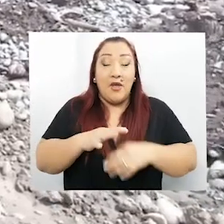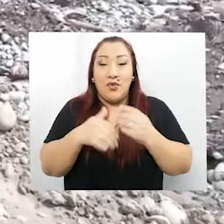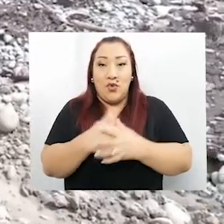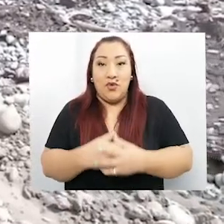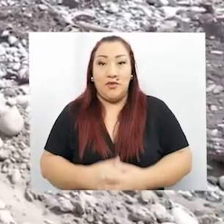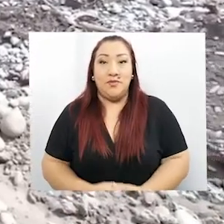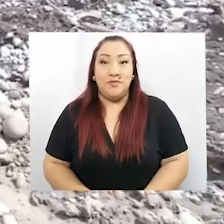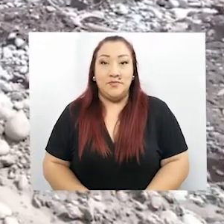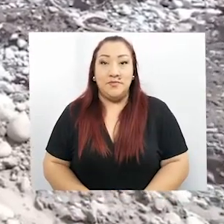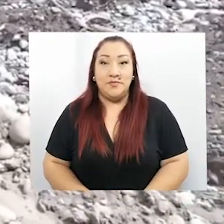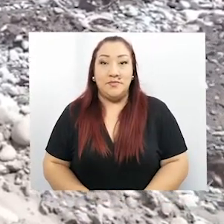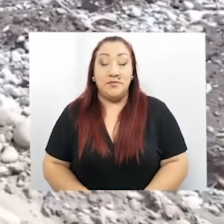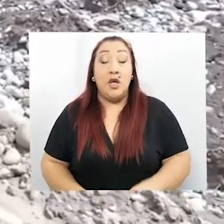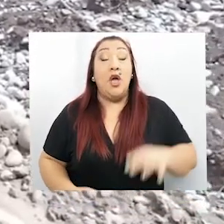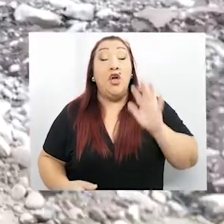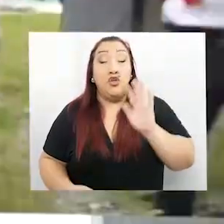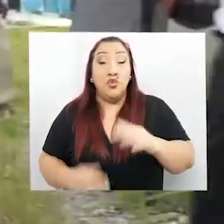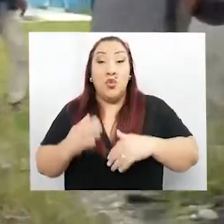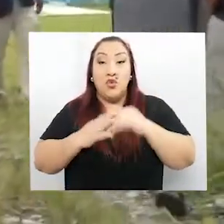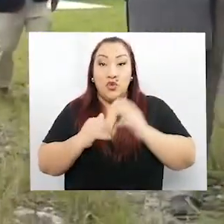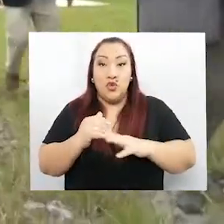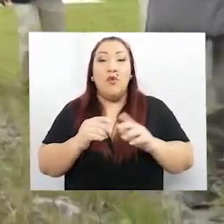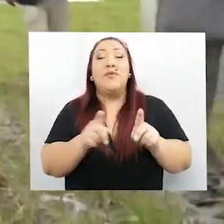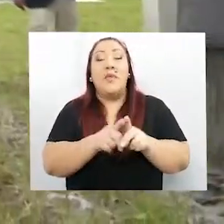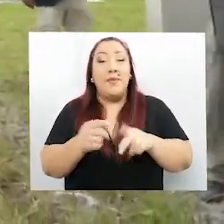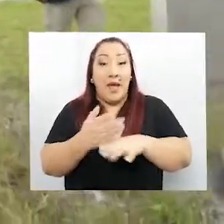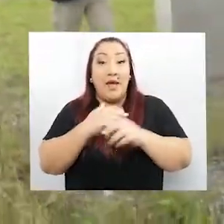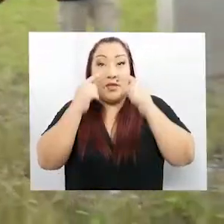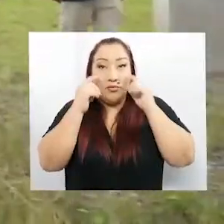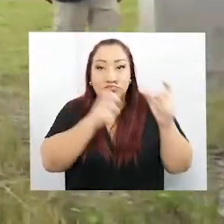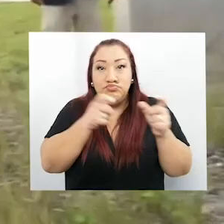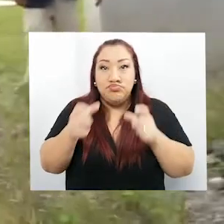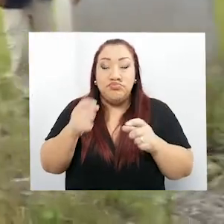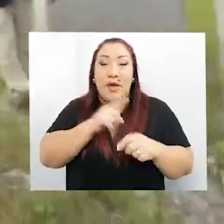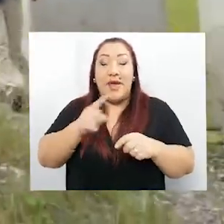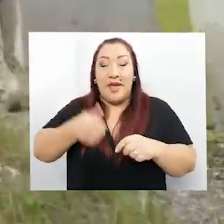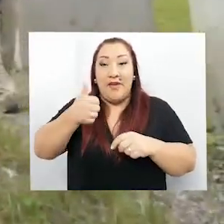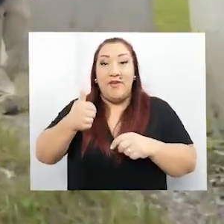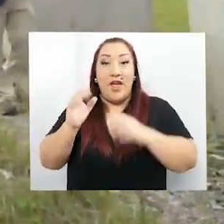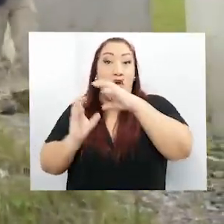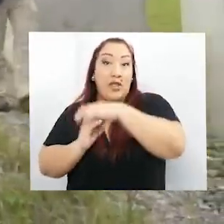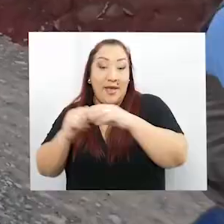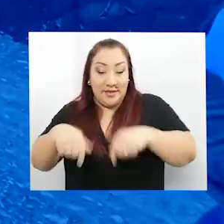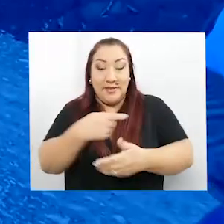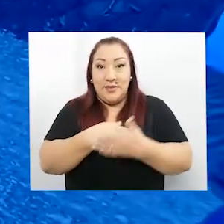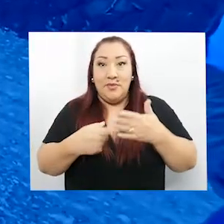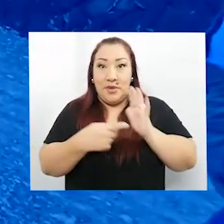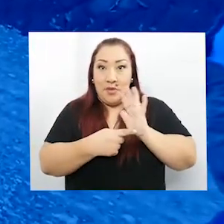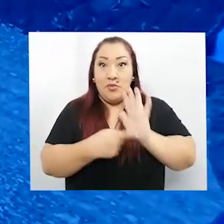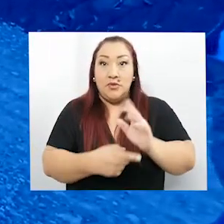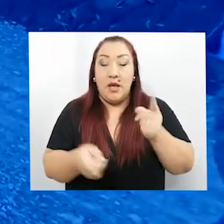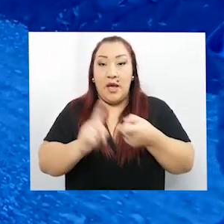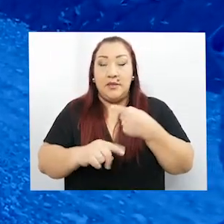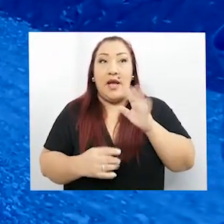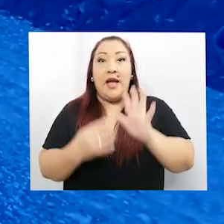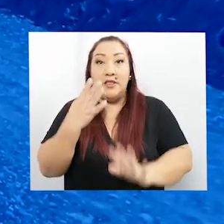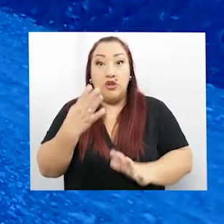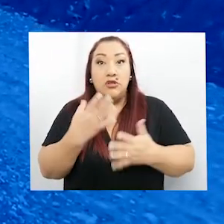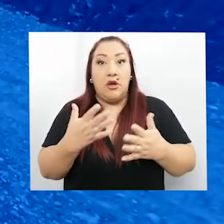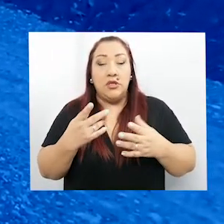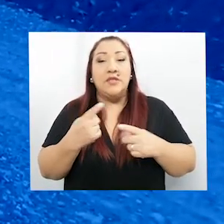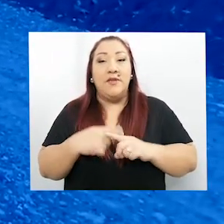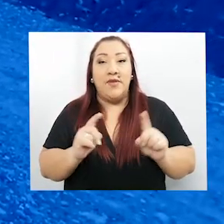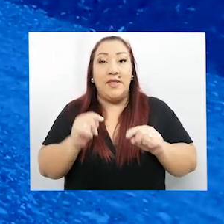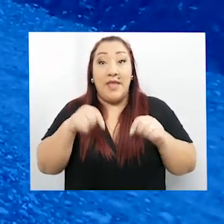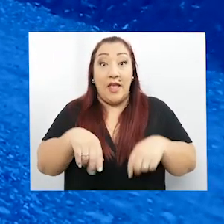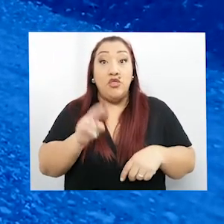mercados de la región. Su construcción también fue supervisada por el contralor esta semana, identificándose hasta 14 situaciones